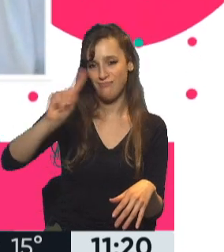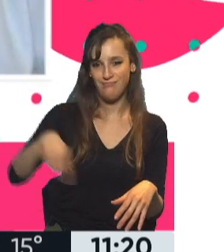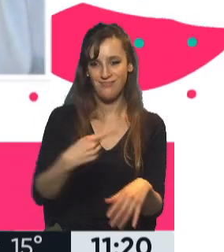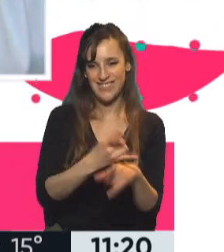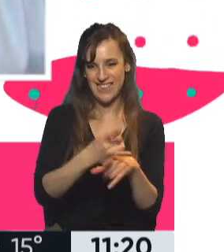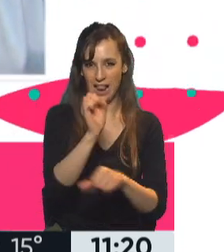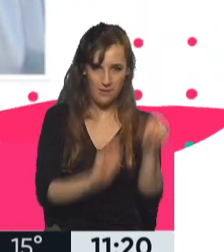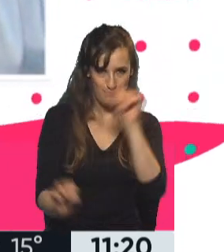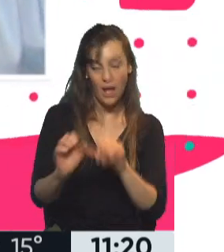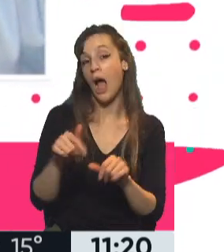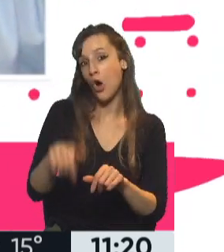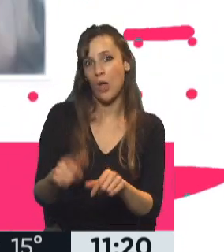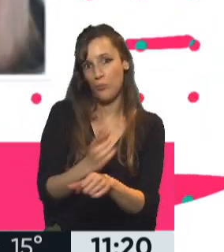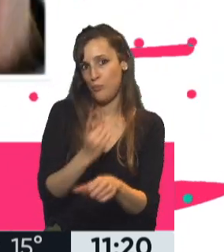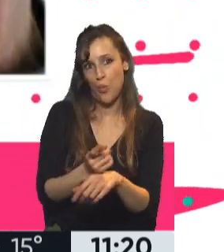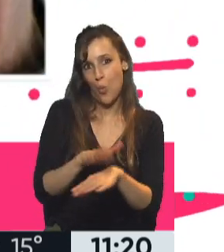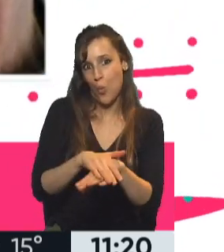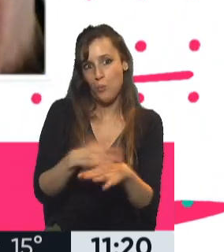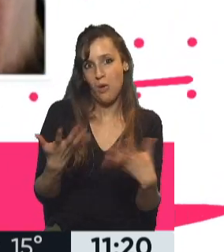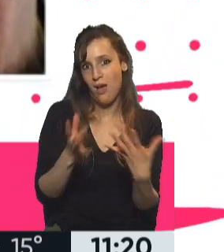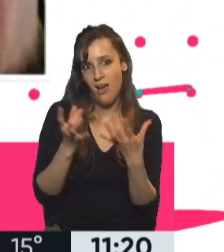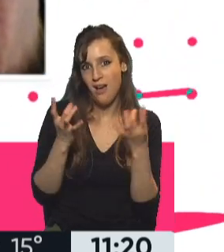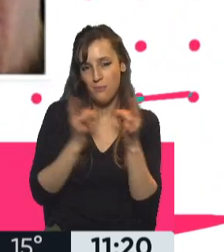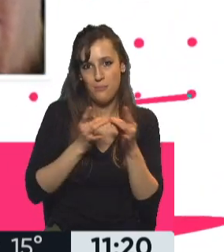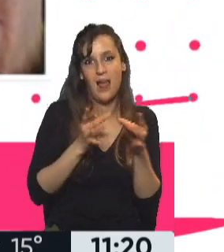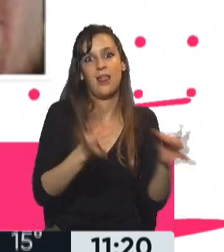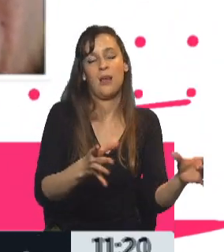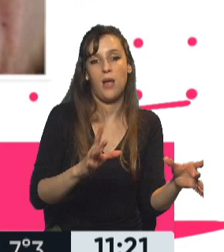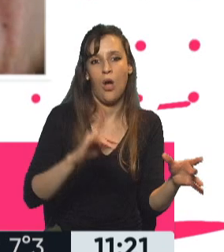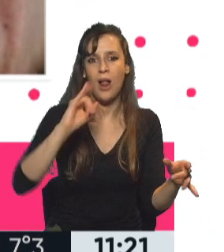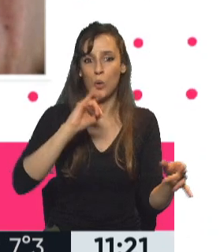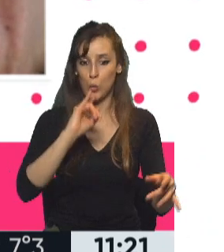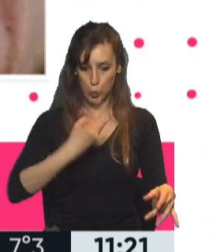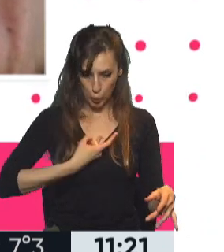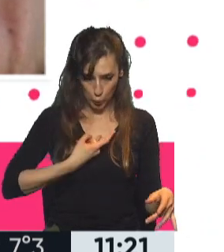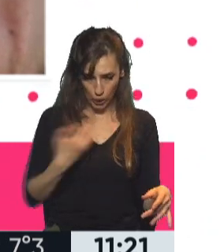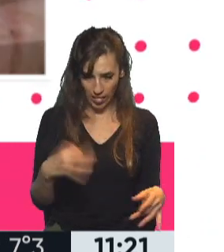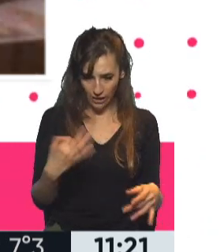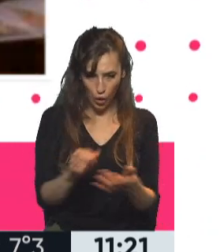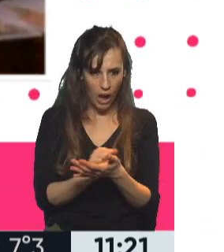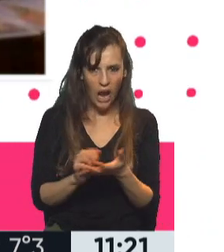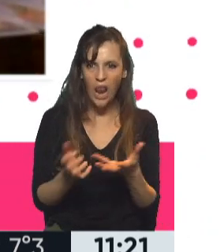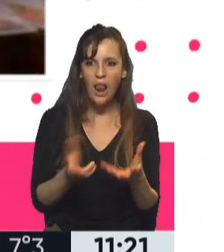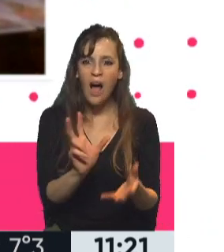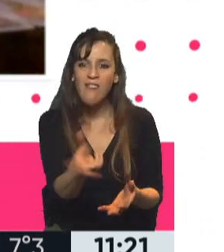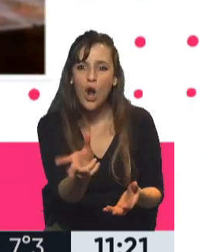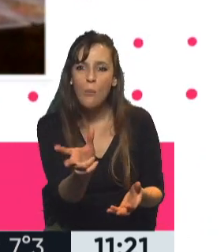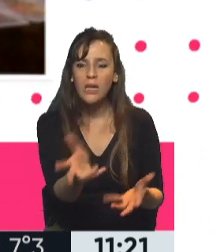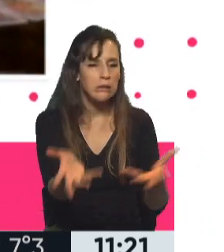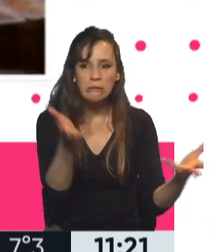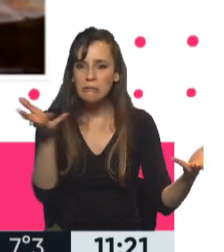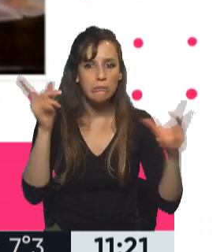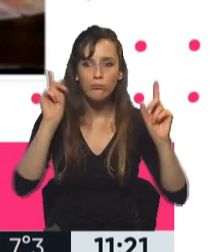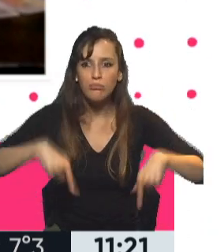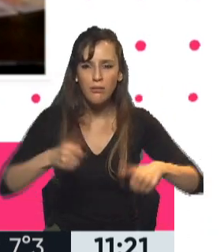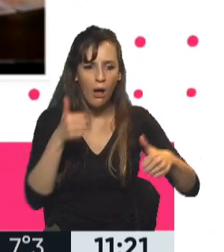los 9 meses. Le pasó igual. Y nosotros teníamos que lavar la ropa. Y yo no me acordaba cómo se manejaba el lavarropas. Claro.